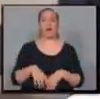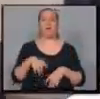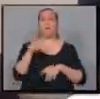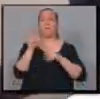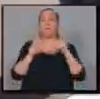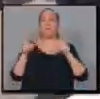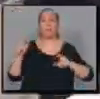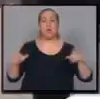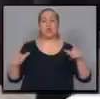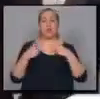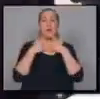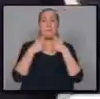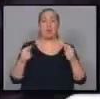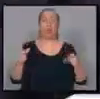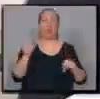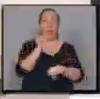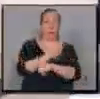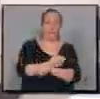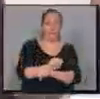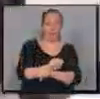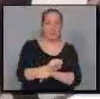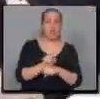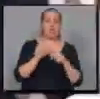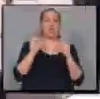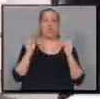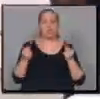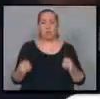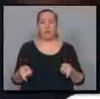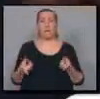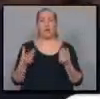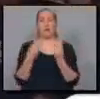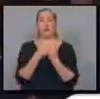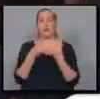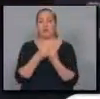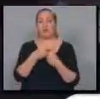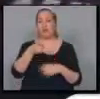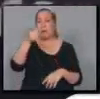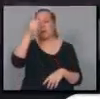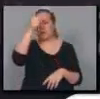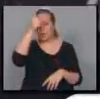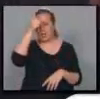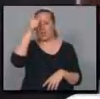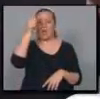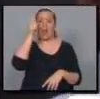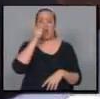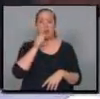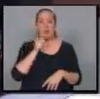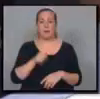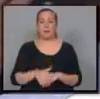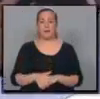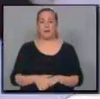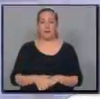manifestantes detenidos y también hubo varios policías heridos.